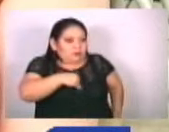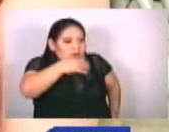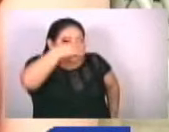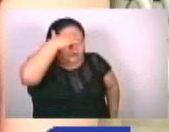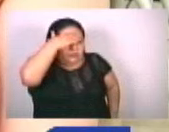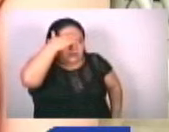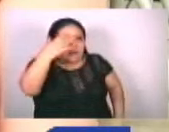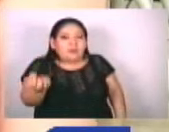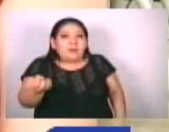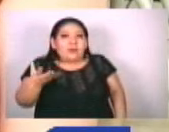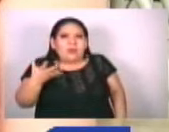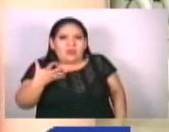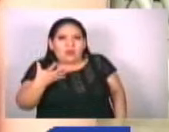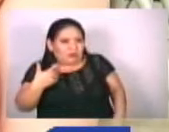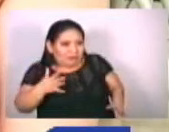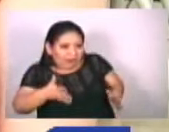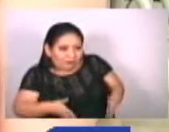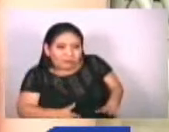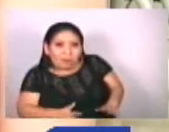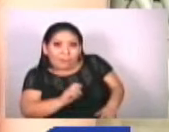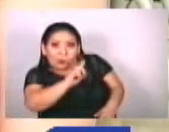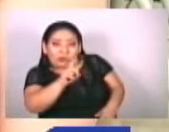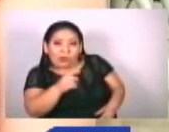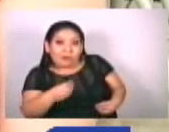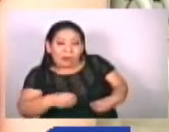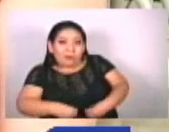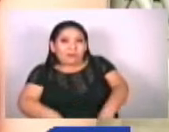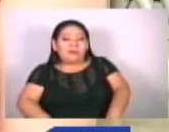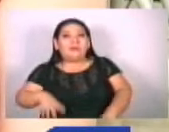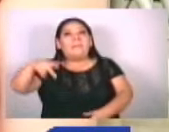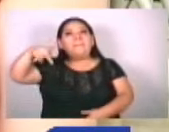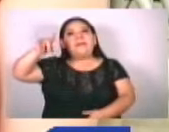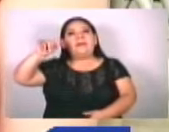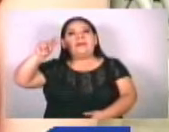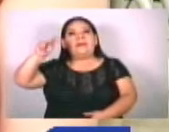me dijeron que si no me había salido, yo les dije que no. Y